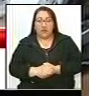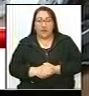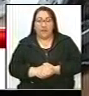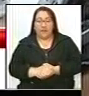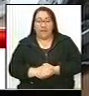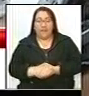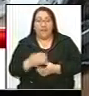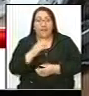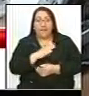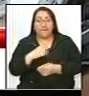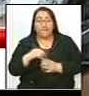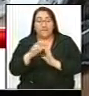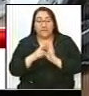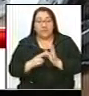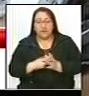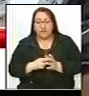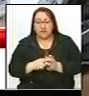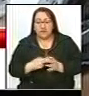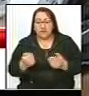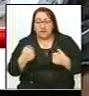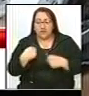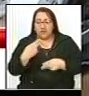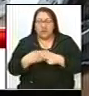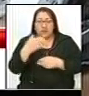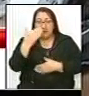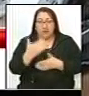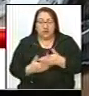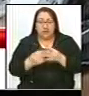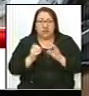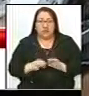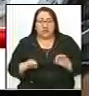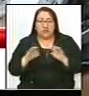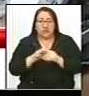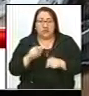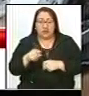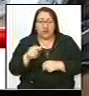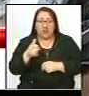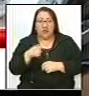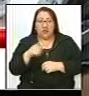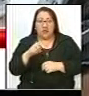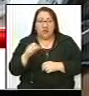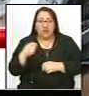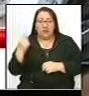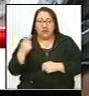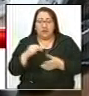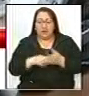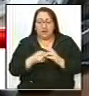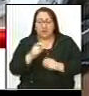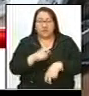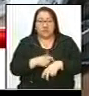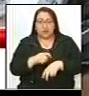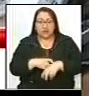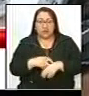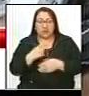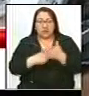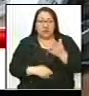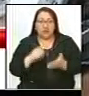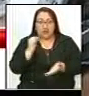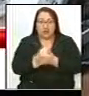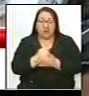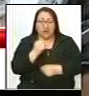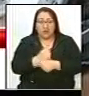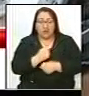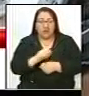el gobierno regional tiene una relación también con esta agencia, no solamente del momento en el que se aprueba la